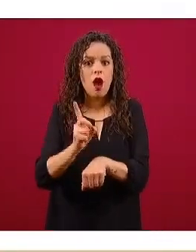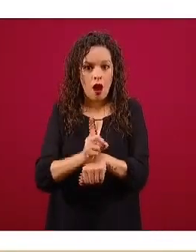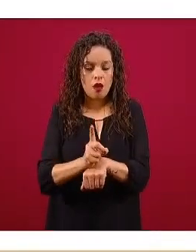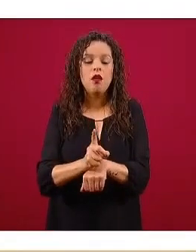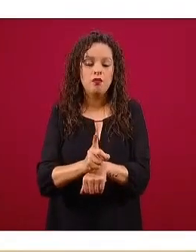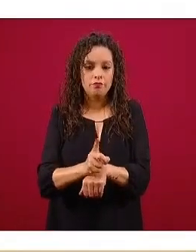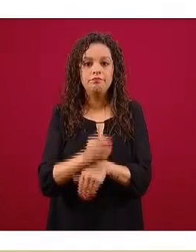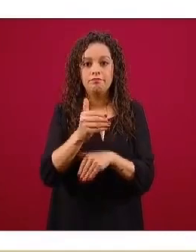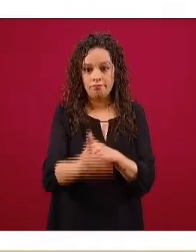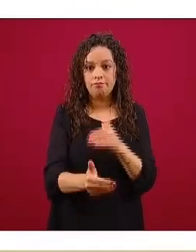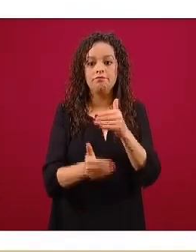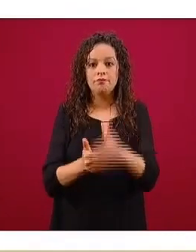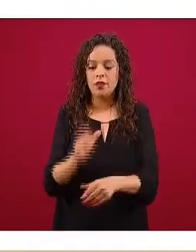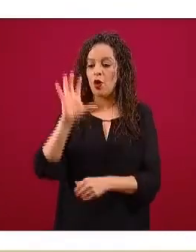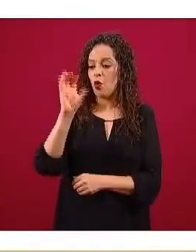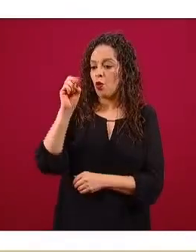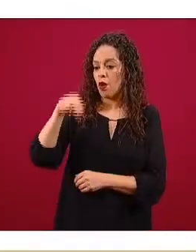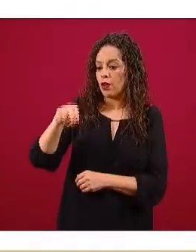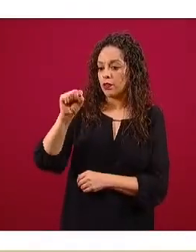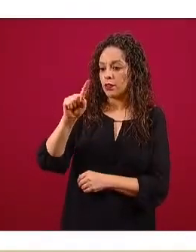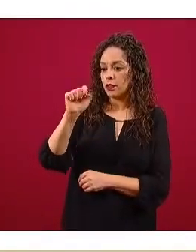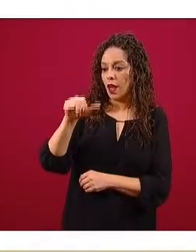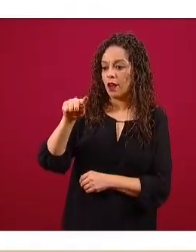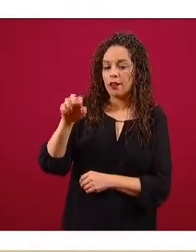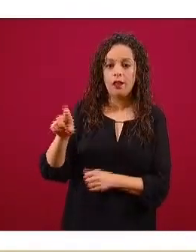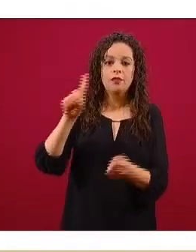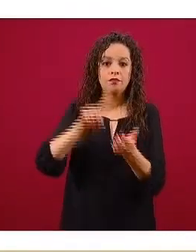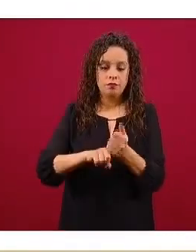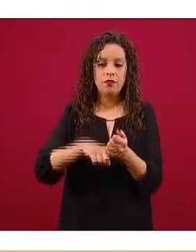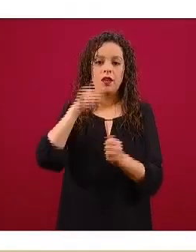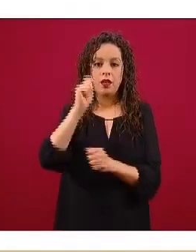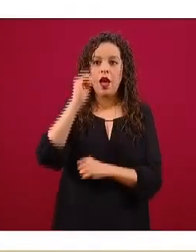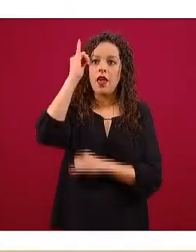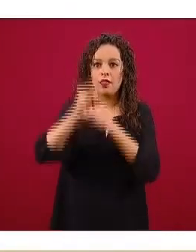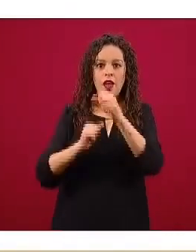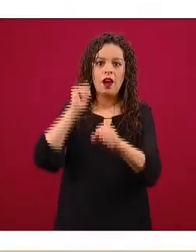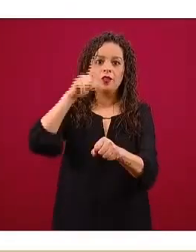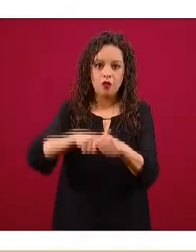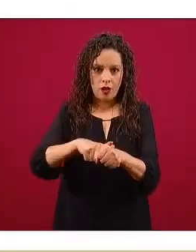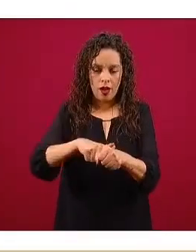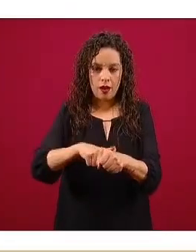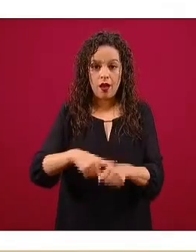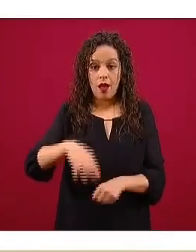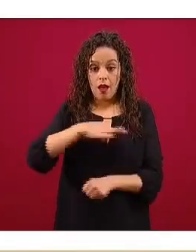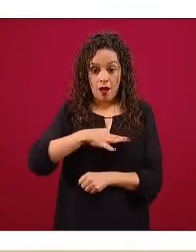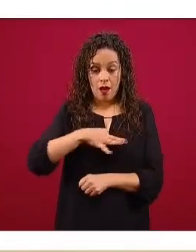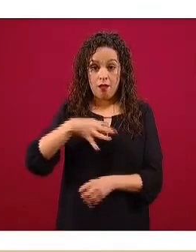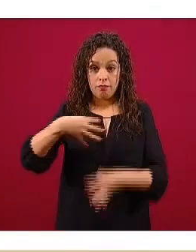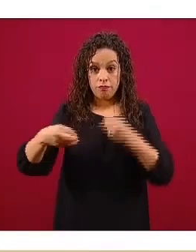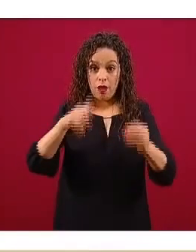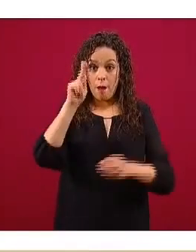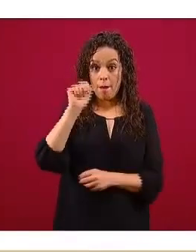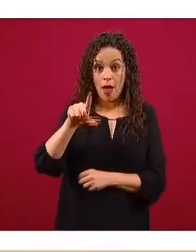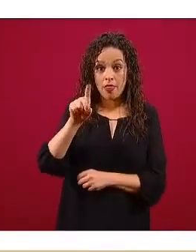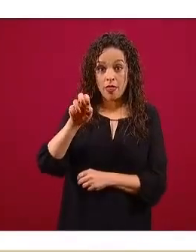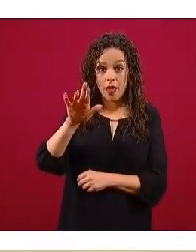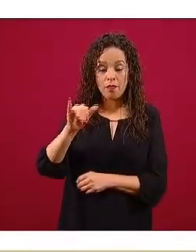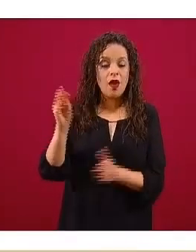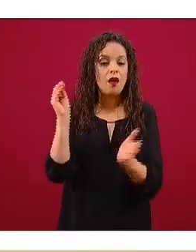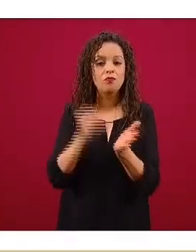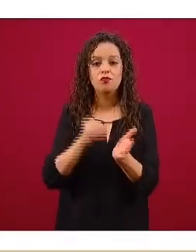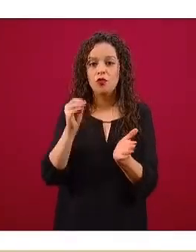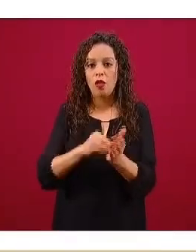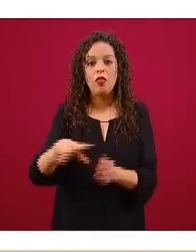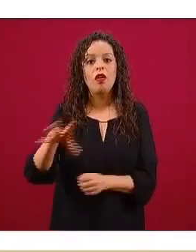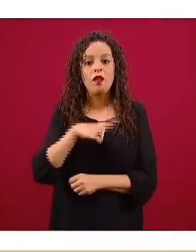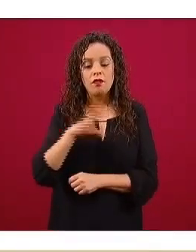carga acumulada a nivel internacional. La pandemia sigue activa y sigue activa en la región